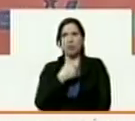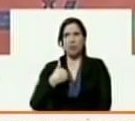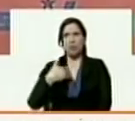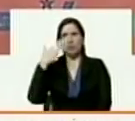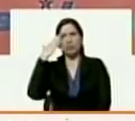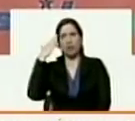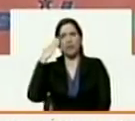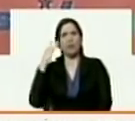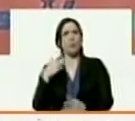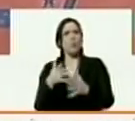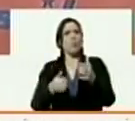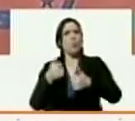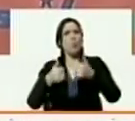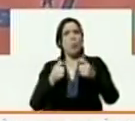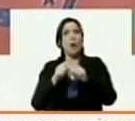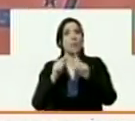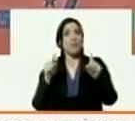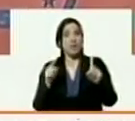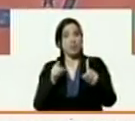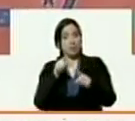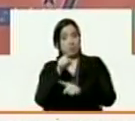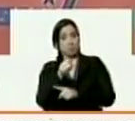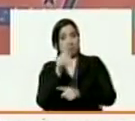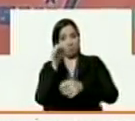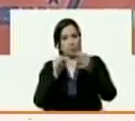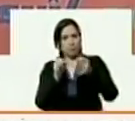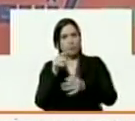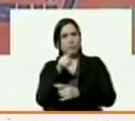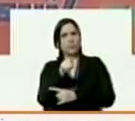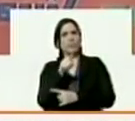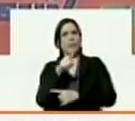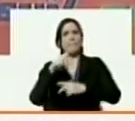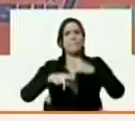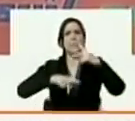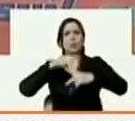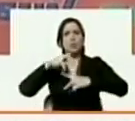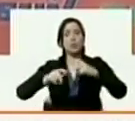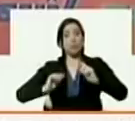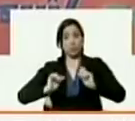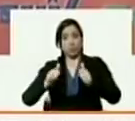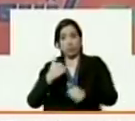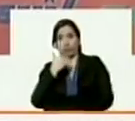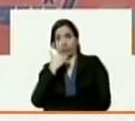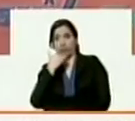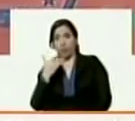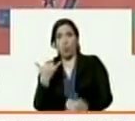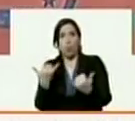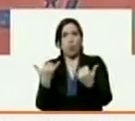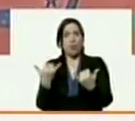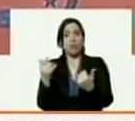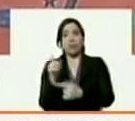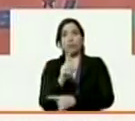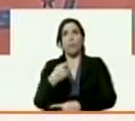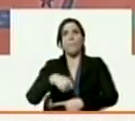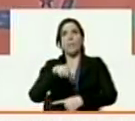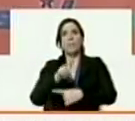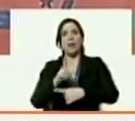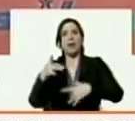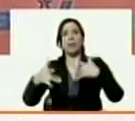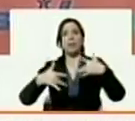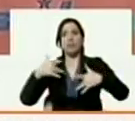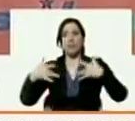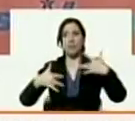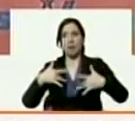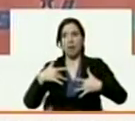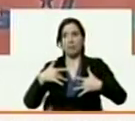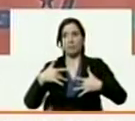qué diferencia, a su juicio, este proceso que se está dando en estos momentos, porque no es la primera actividad de este tipo